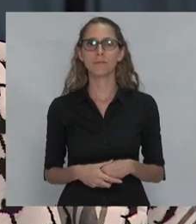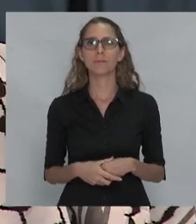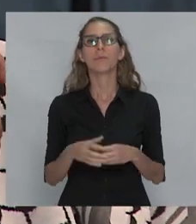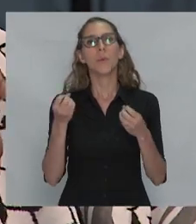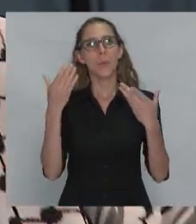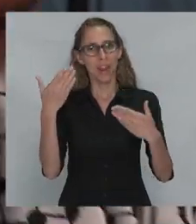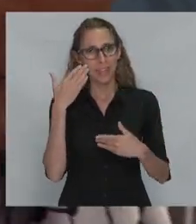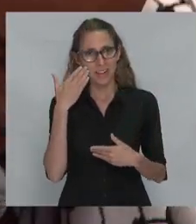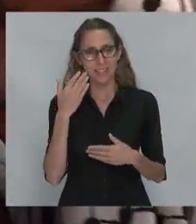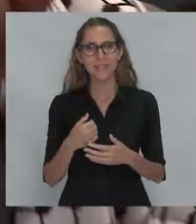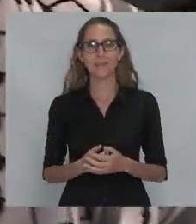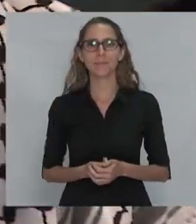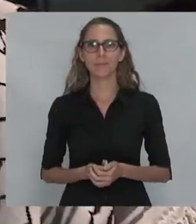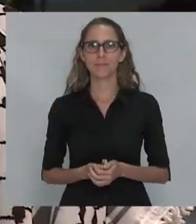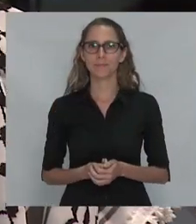Buenas tardes.